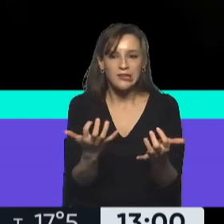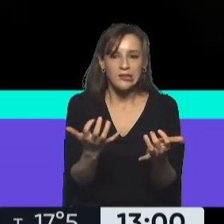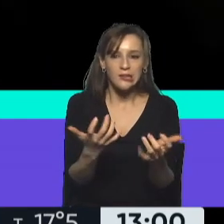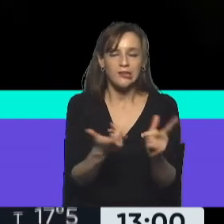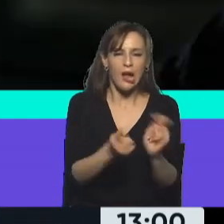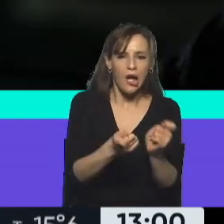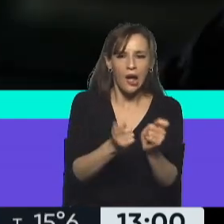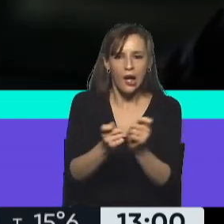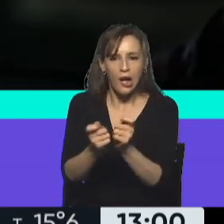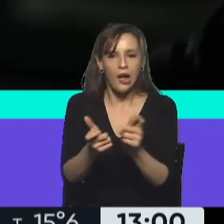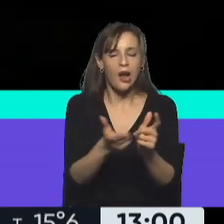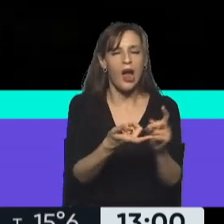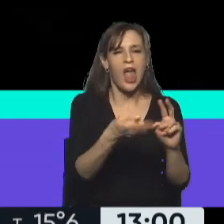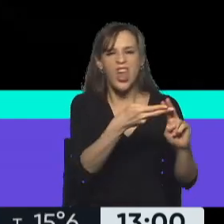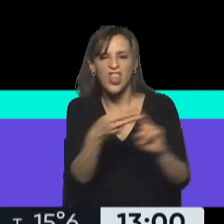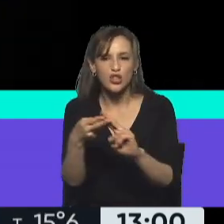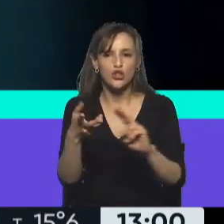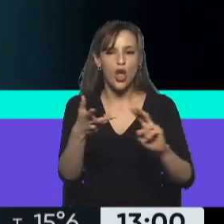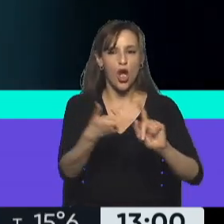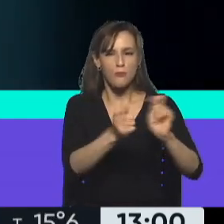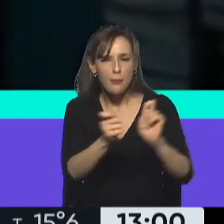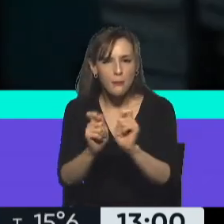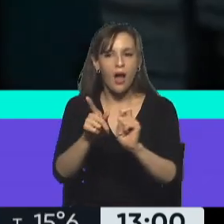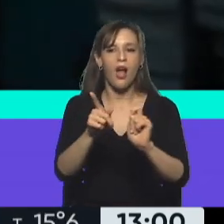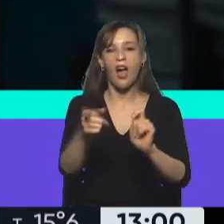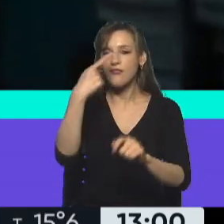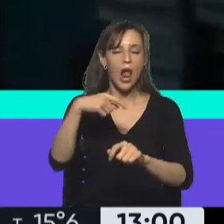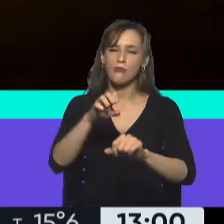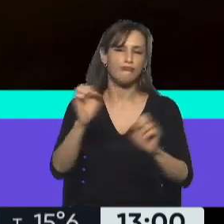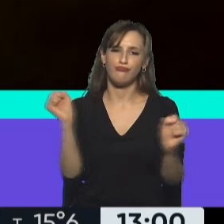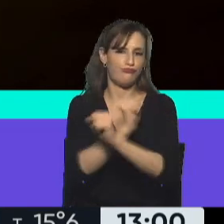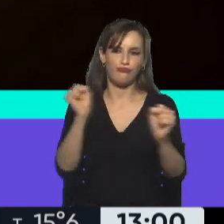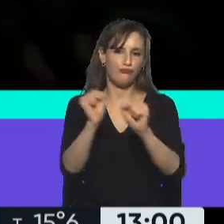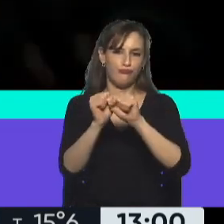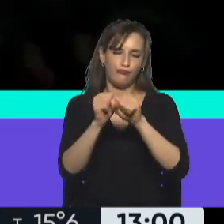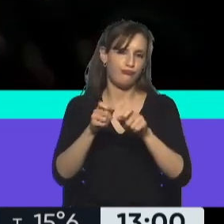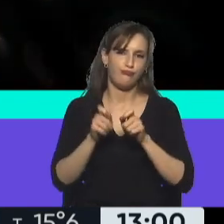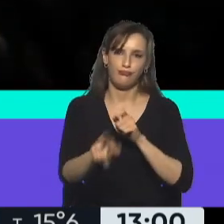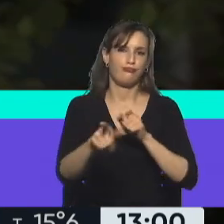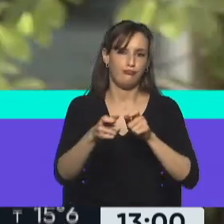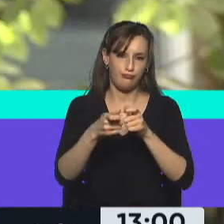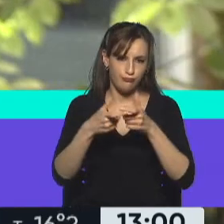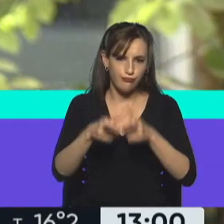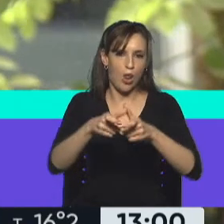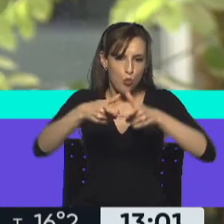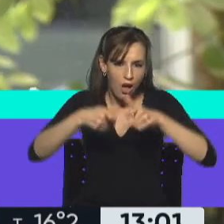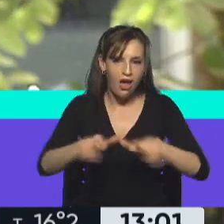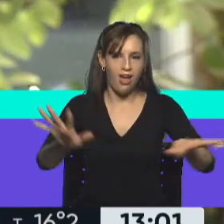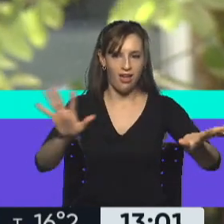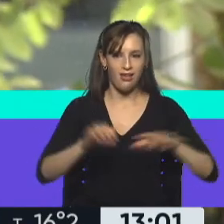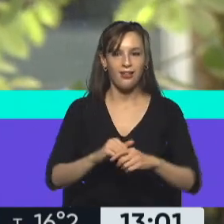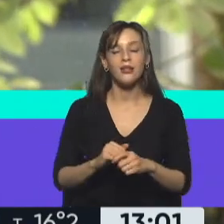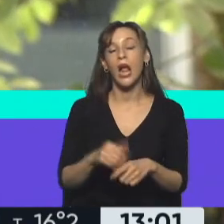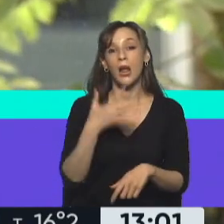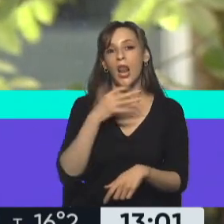en la sala de montaje, sonido y demás, y de golpe ahora ya suelto, se suelta. Y que la gente pueda verlo, la verdad que siempre